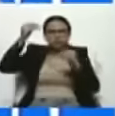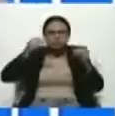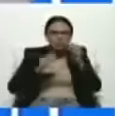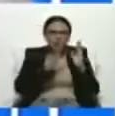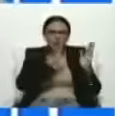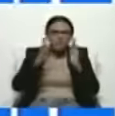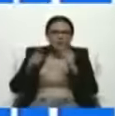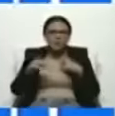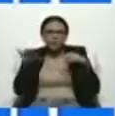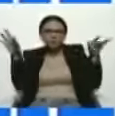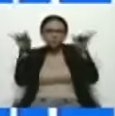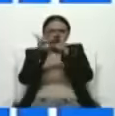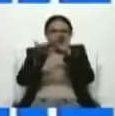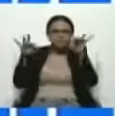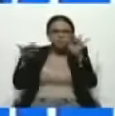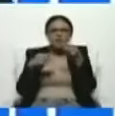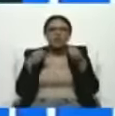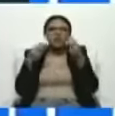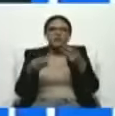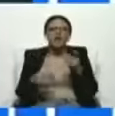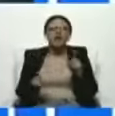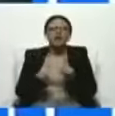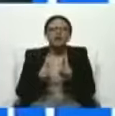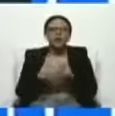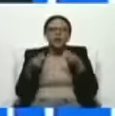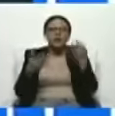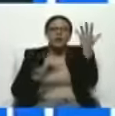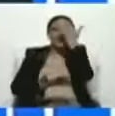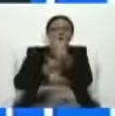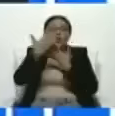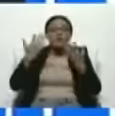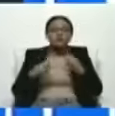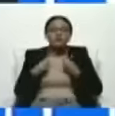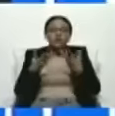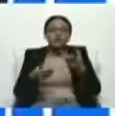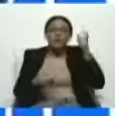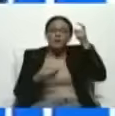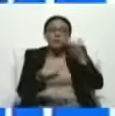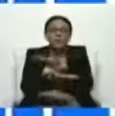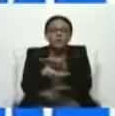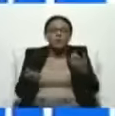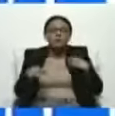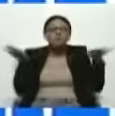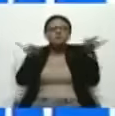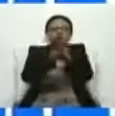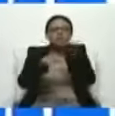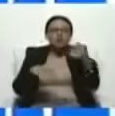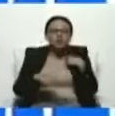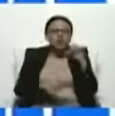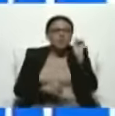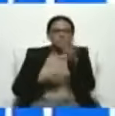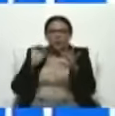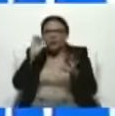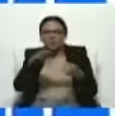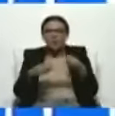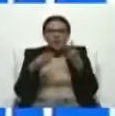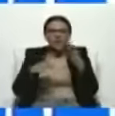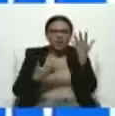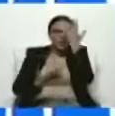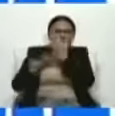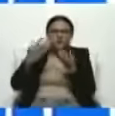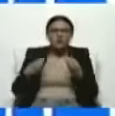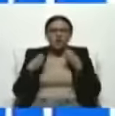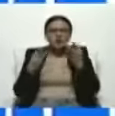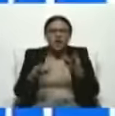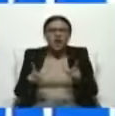de manera gratuita ni de manera inocente. Es engañar para ver cómo sobre ese engaño montas la desestabilización, la